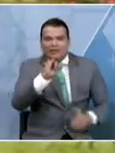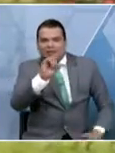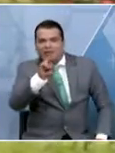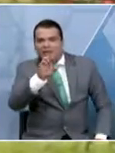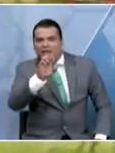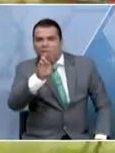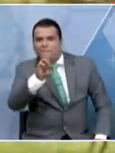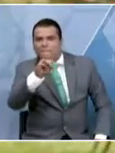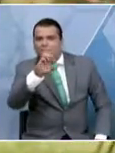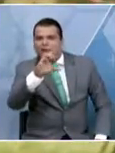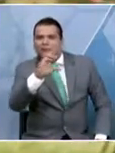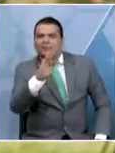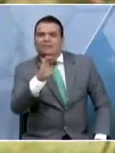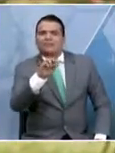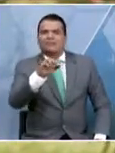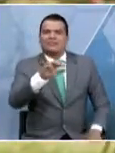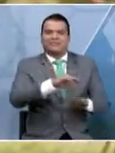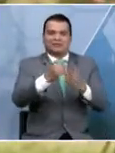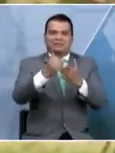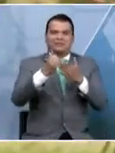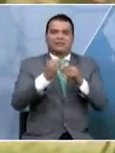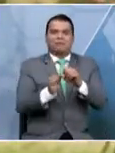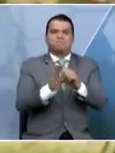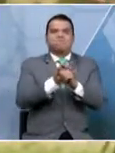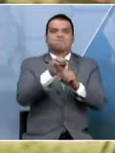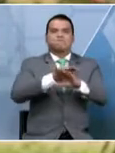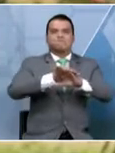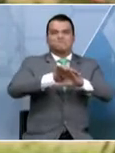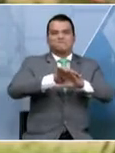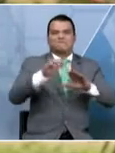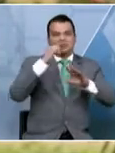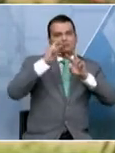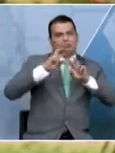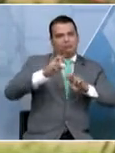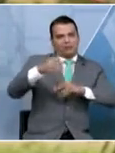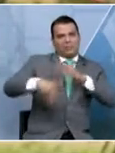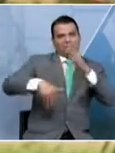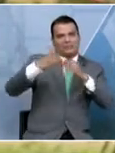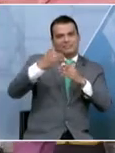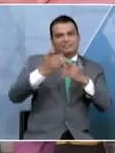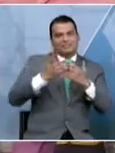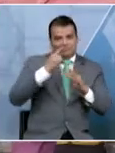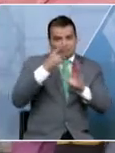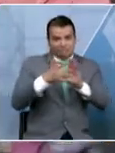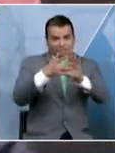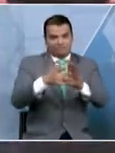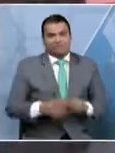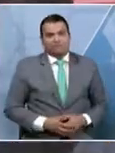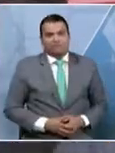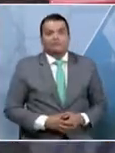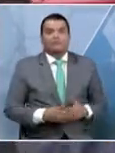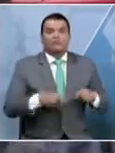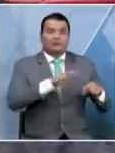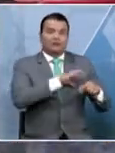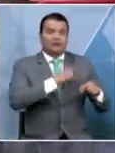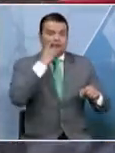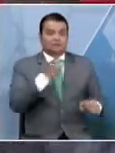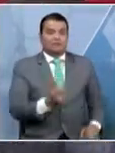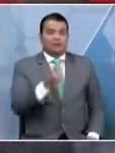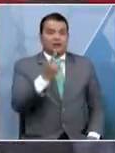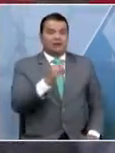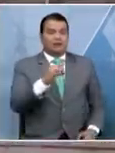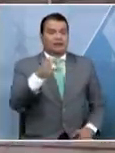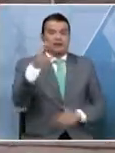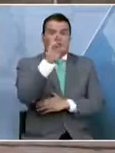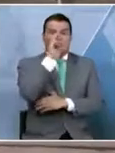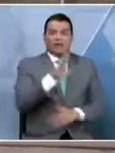es efectiva en el tratamiento de pacientes positivos por covite 19 durante su primera etapa cali acaba de convertirse en la primera ciudad de